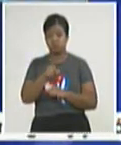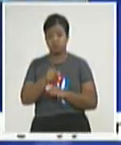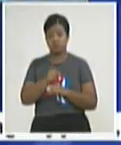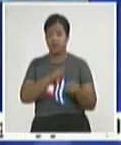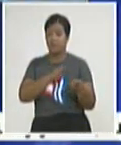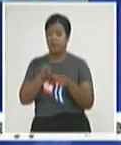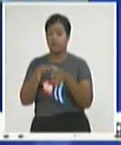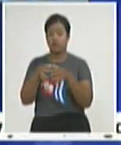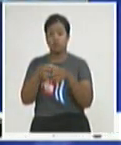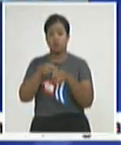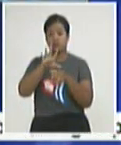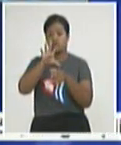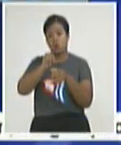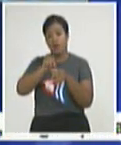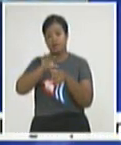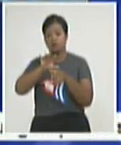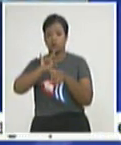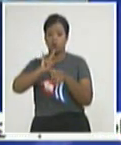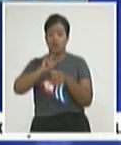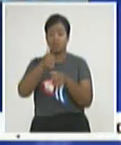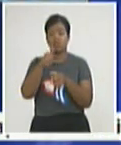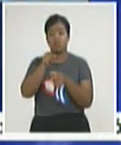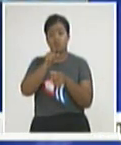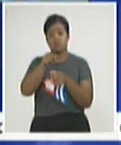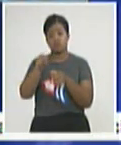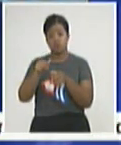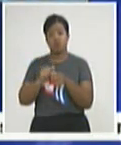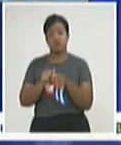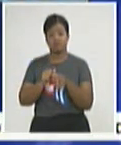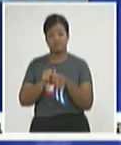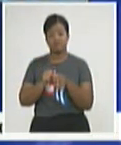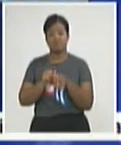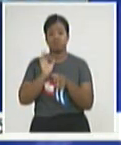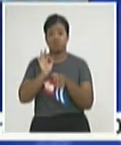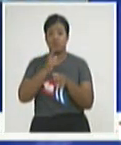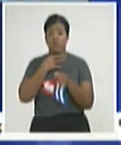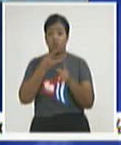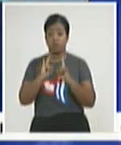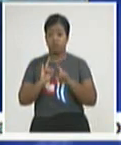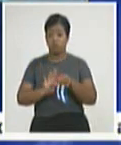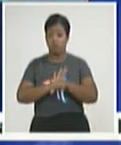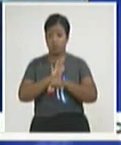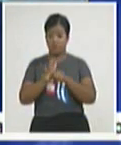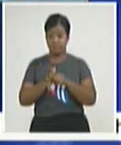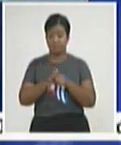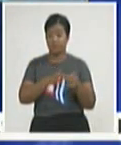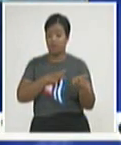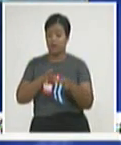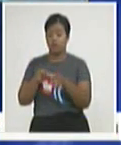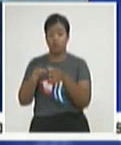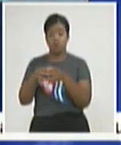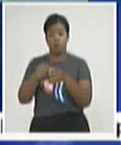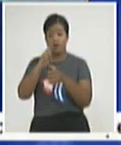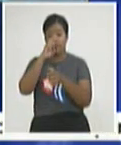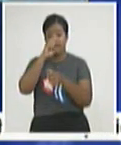y 59, 10 personas fallecen, entre 60 y